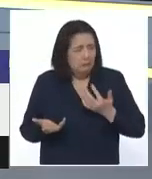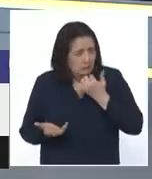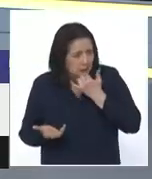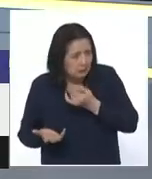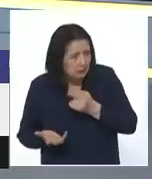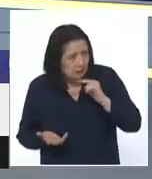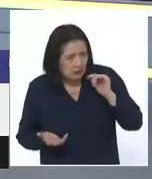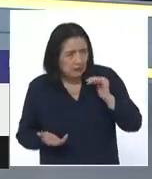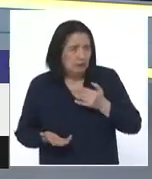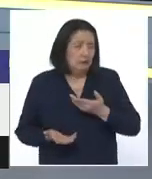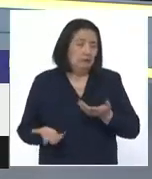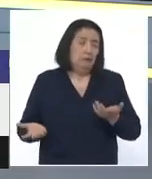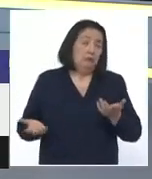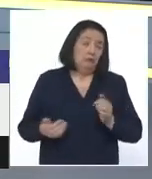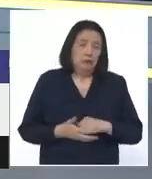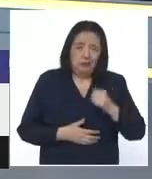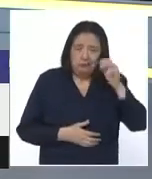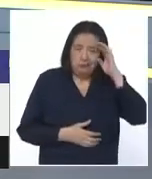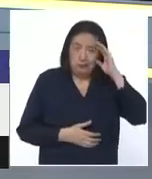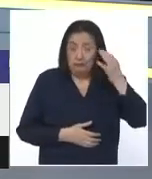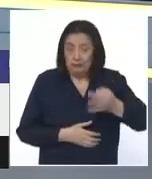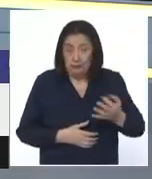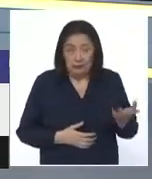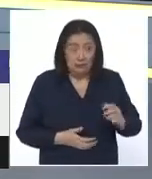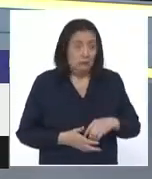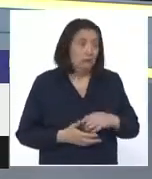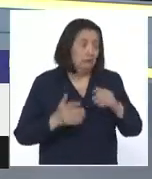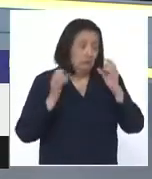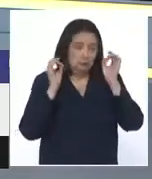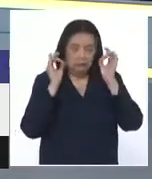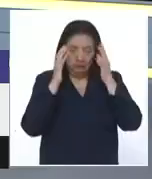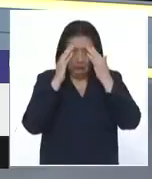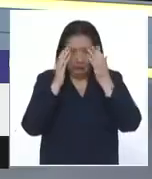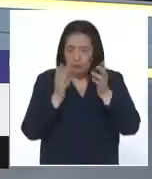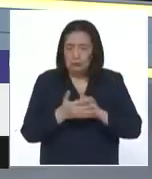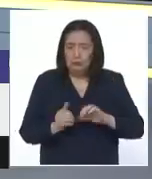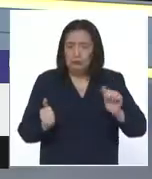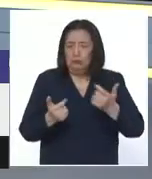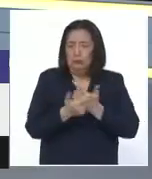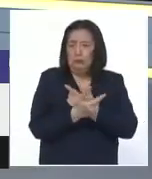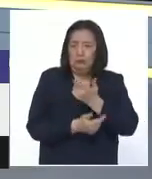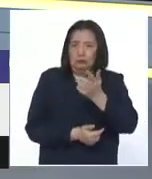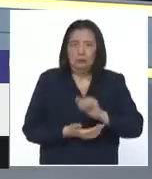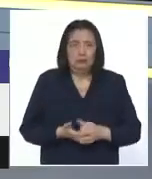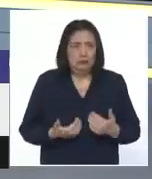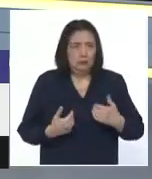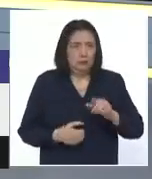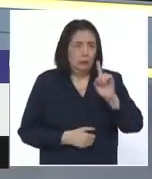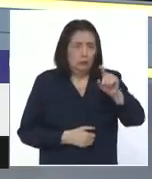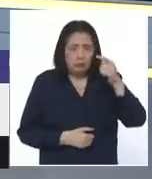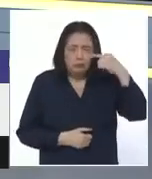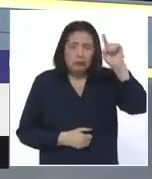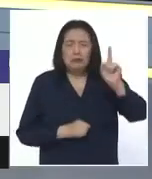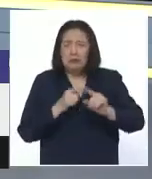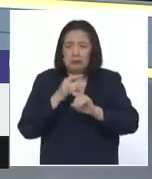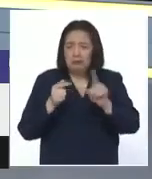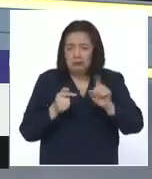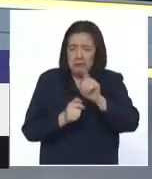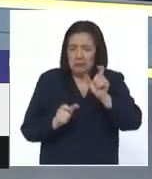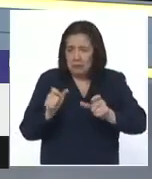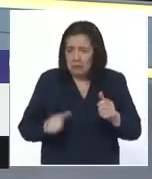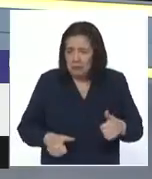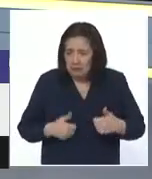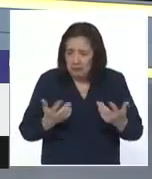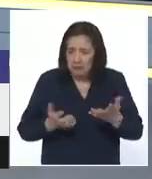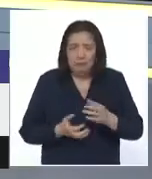tan vulnerable. La policía, de verdad que es una situación terrible, porque San Juan de Lurigancho además tiene 1,5 millones de habitantes, Leonardo. Ese es el